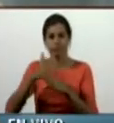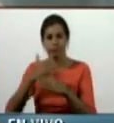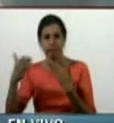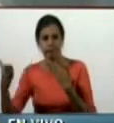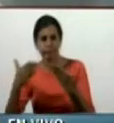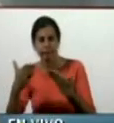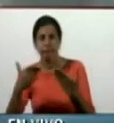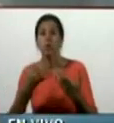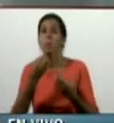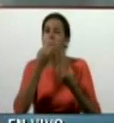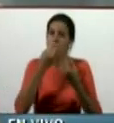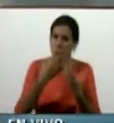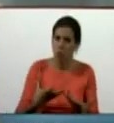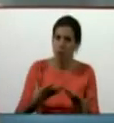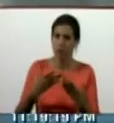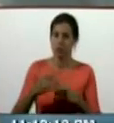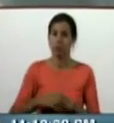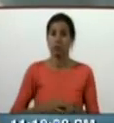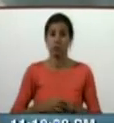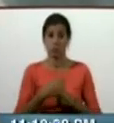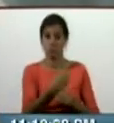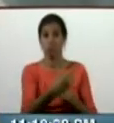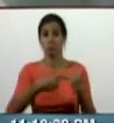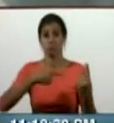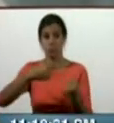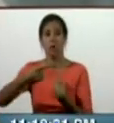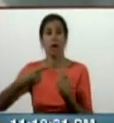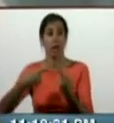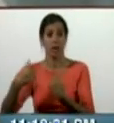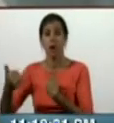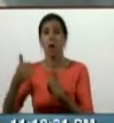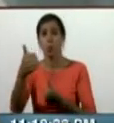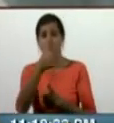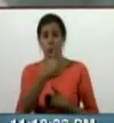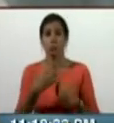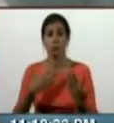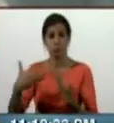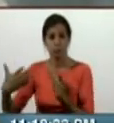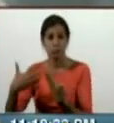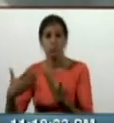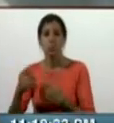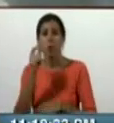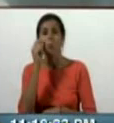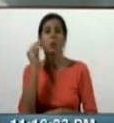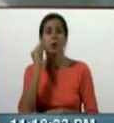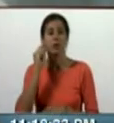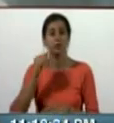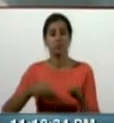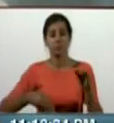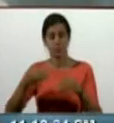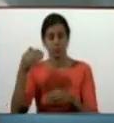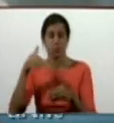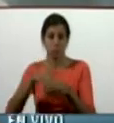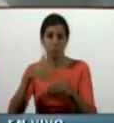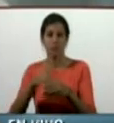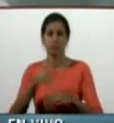en generosidad con el otro, en generosidad con las electoras y los electores,